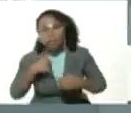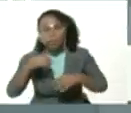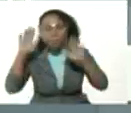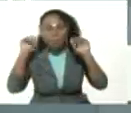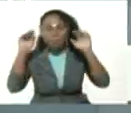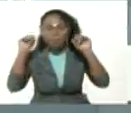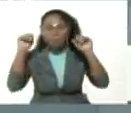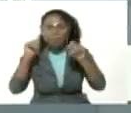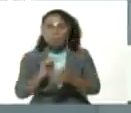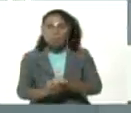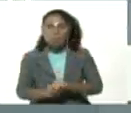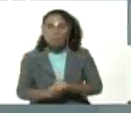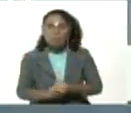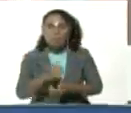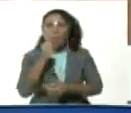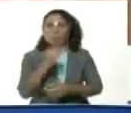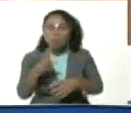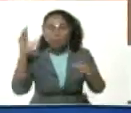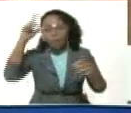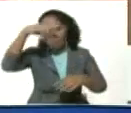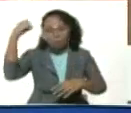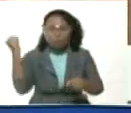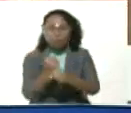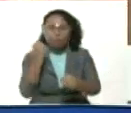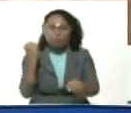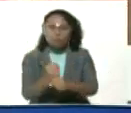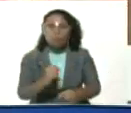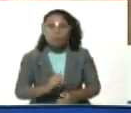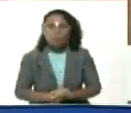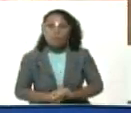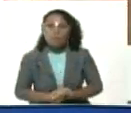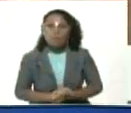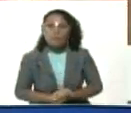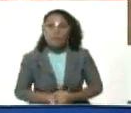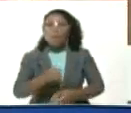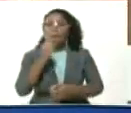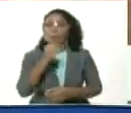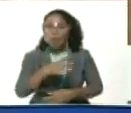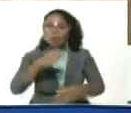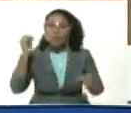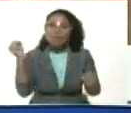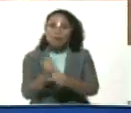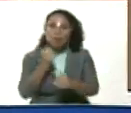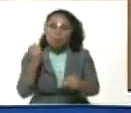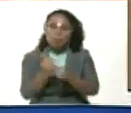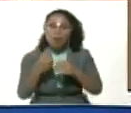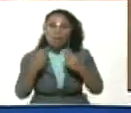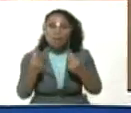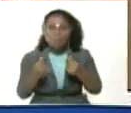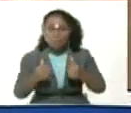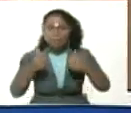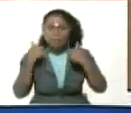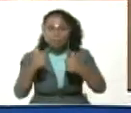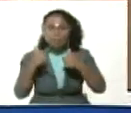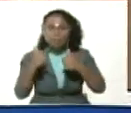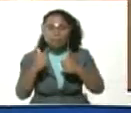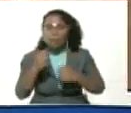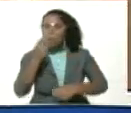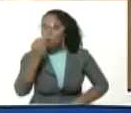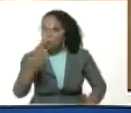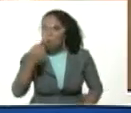pues. Buena jornada de trabajo. Buena jornada económica. Buena